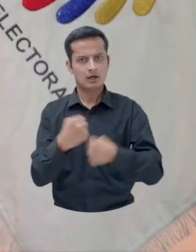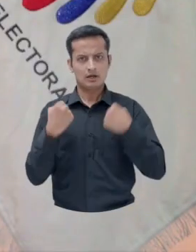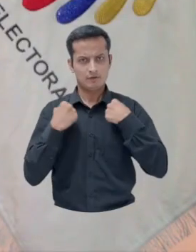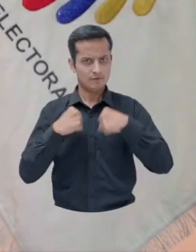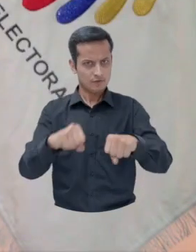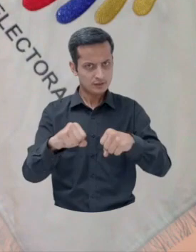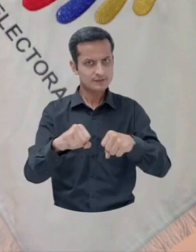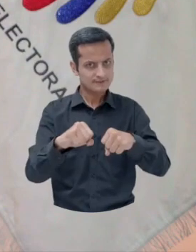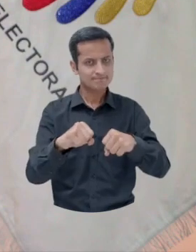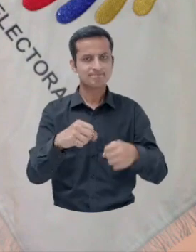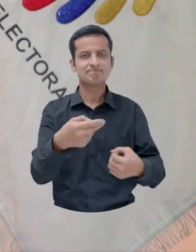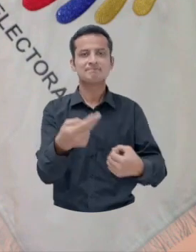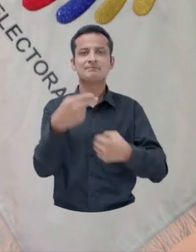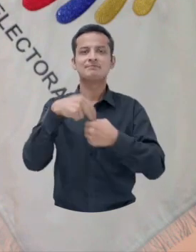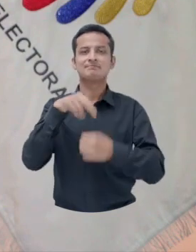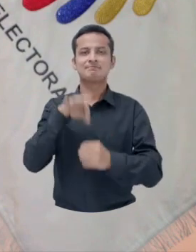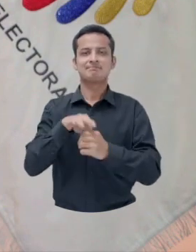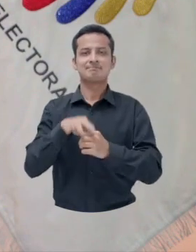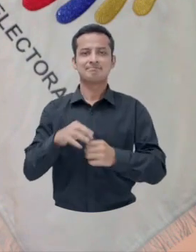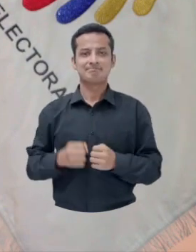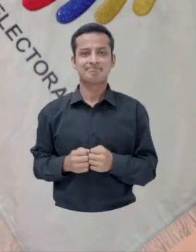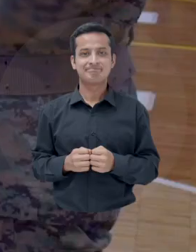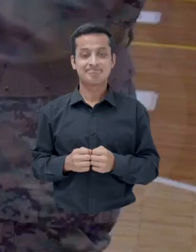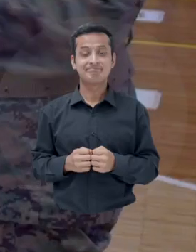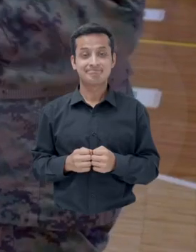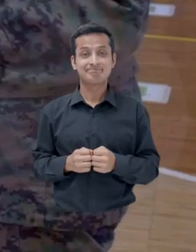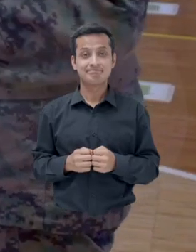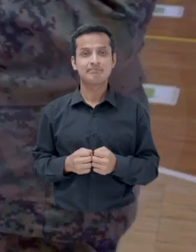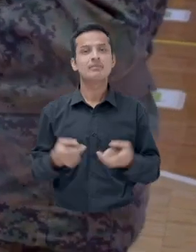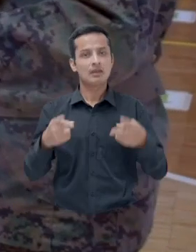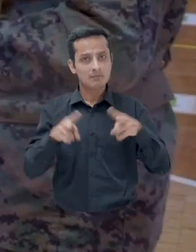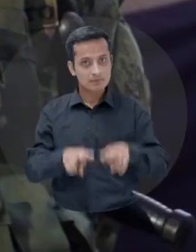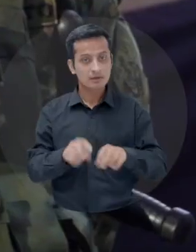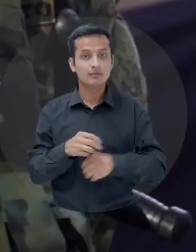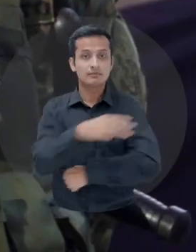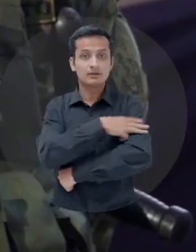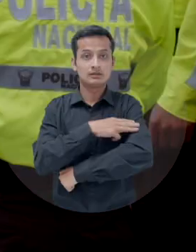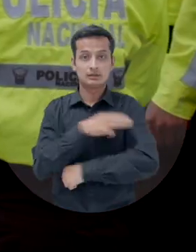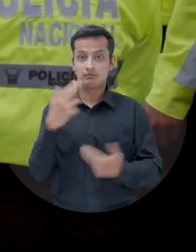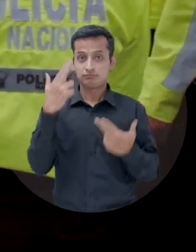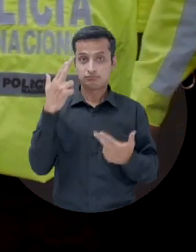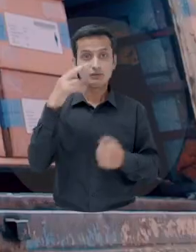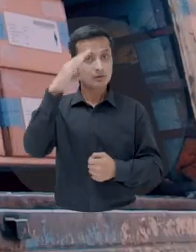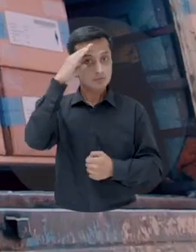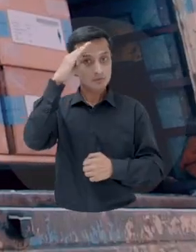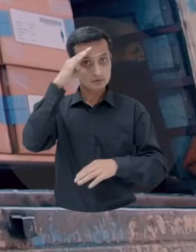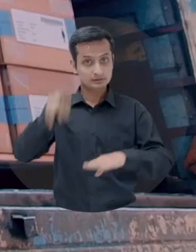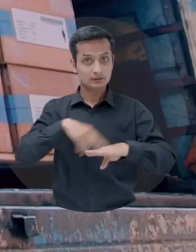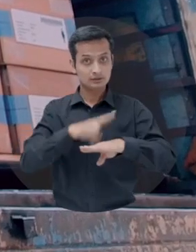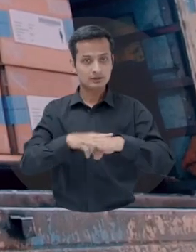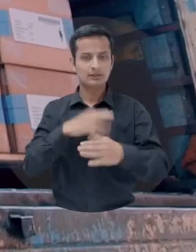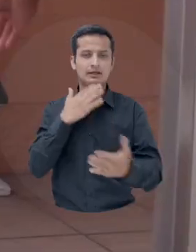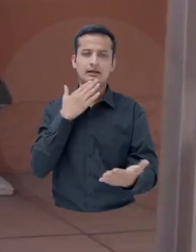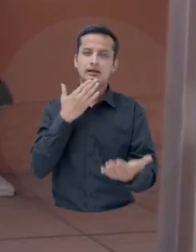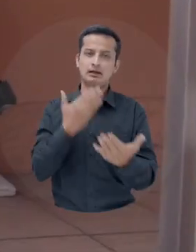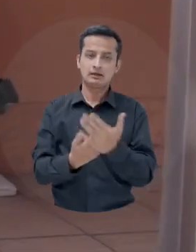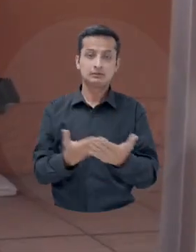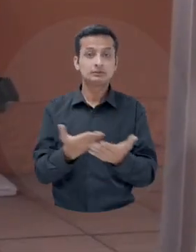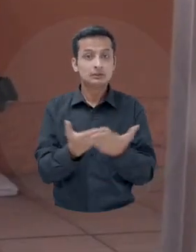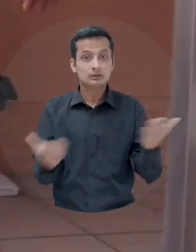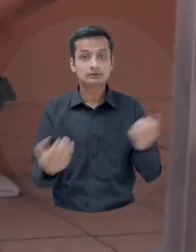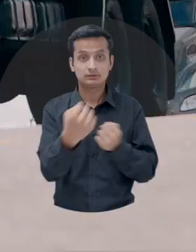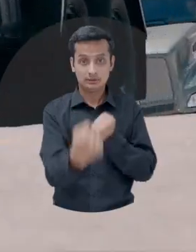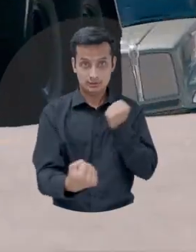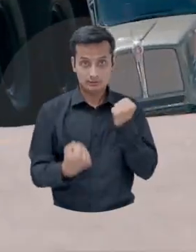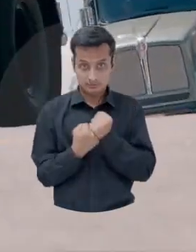trabajo a la organización de estos comicios. Asimismo, a las Fuerzas Armadas y a la Policía Nacional,